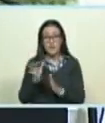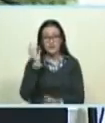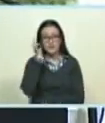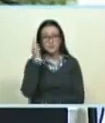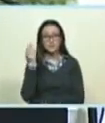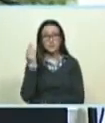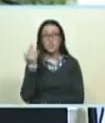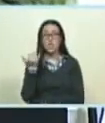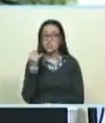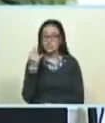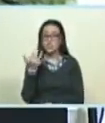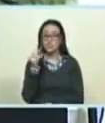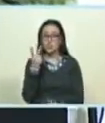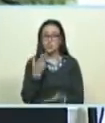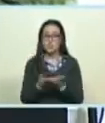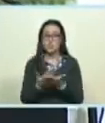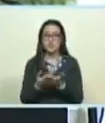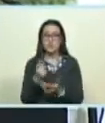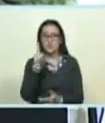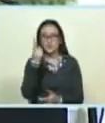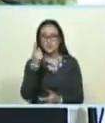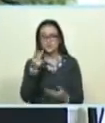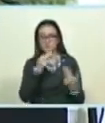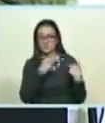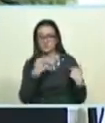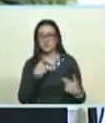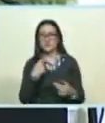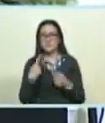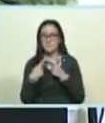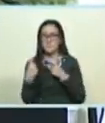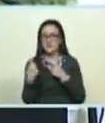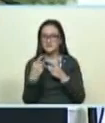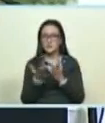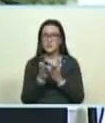Atención, Venezuela, sobre el pasaje estudiantil.